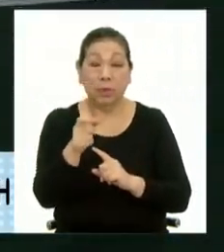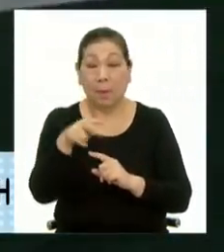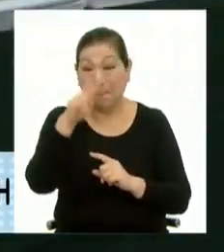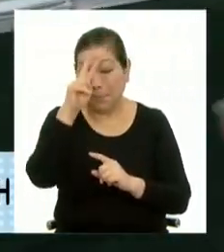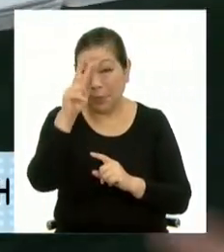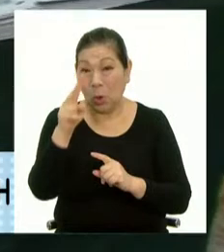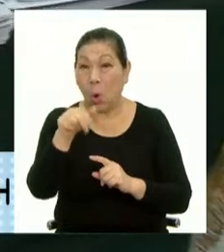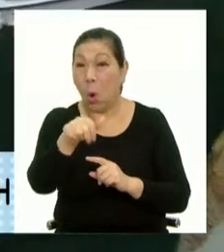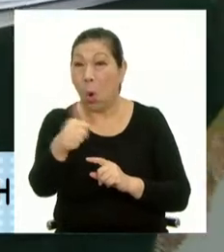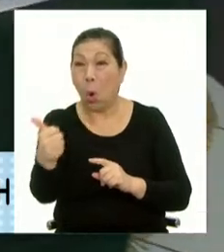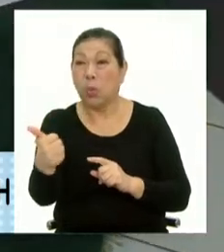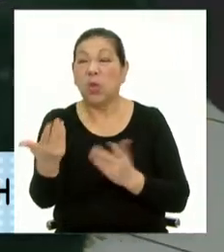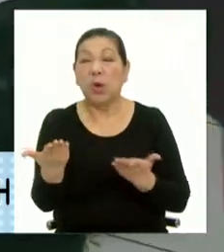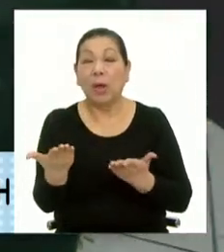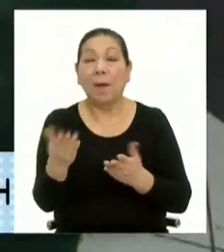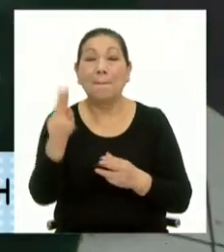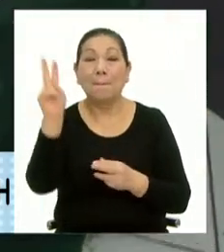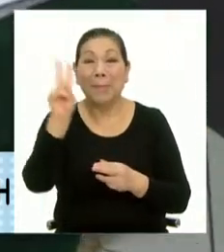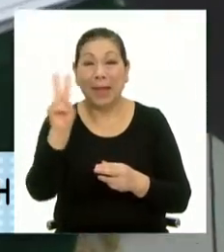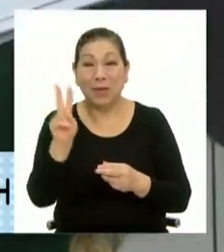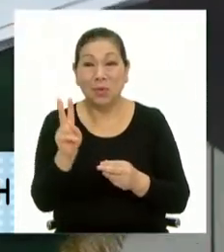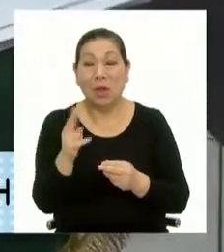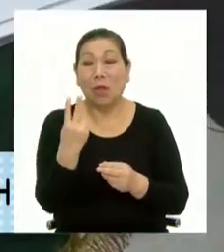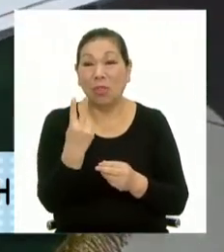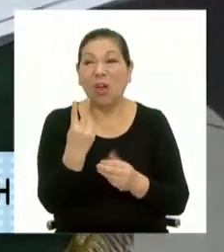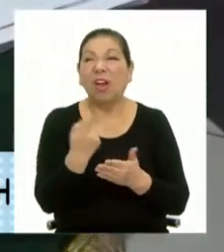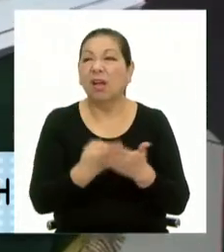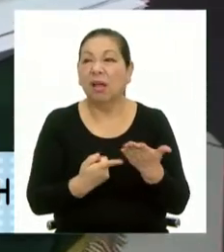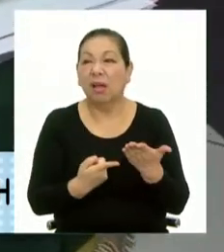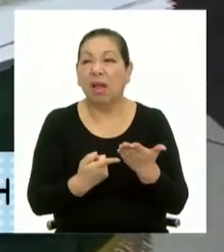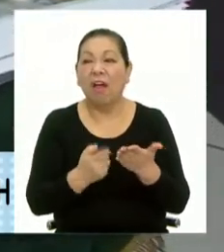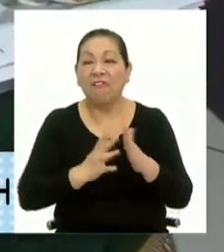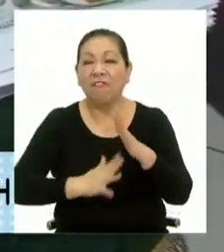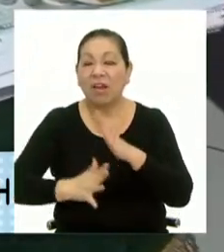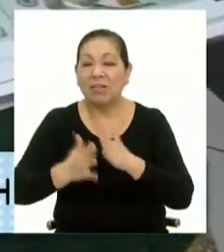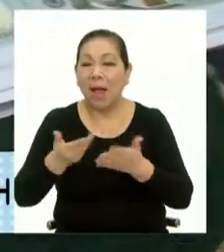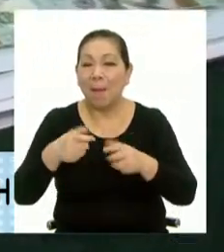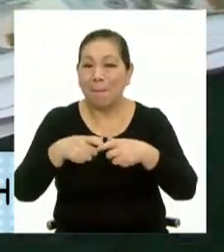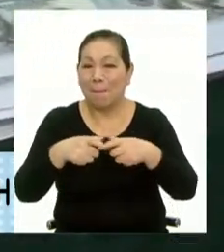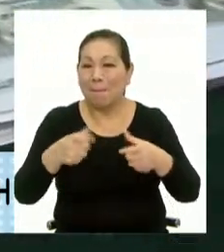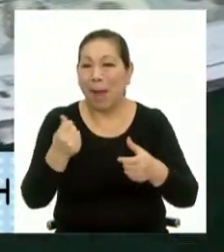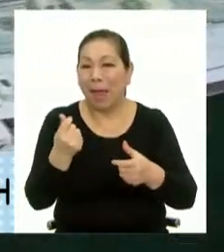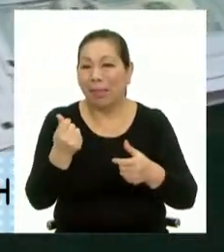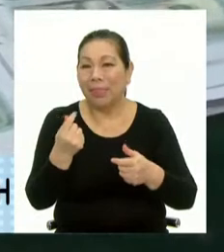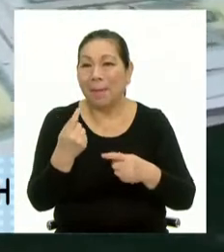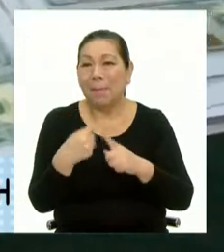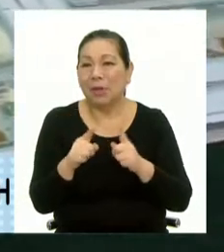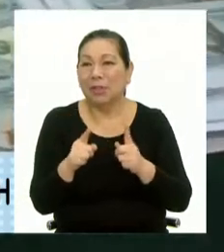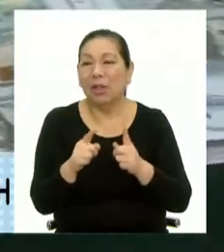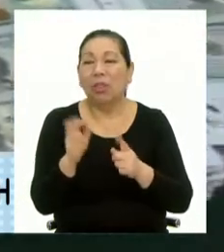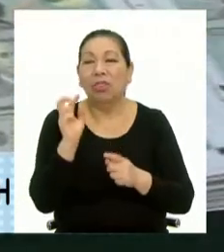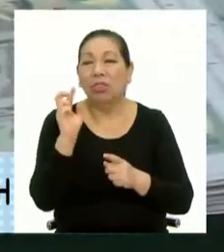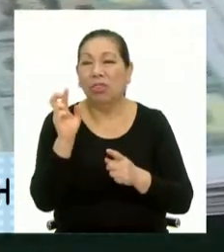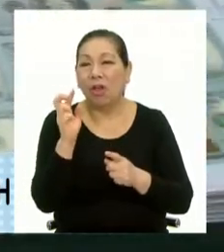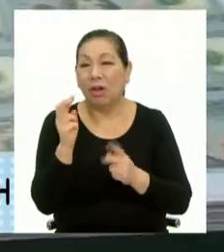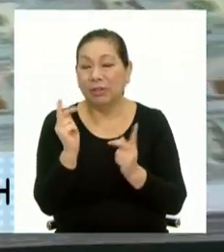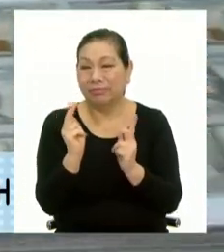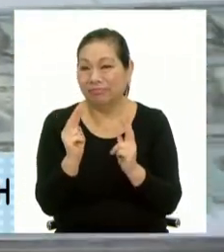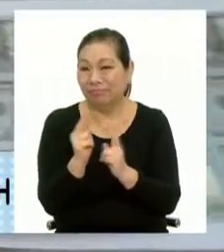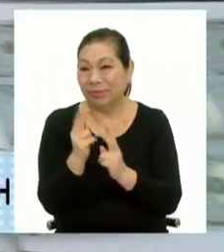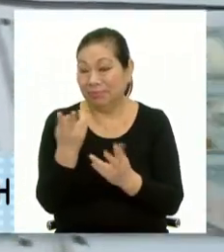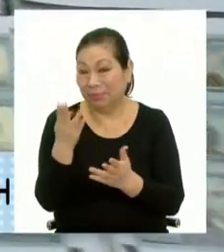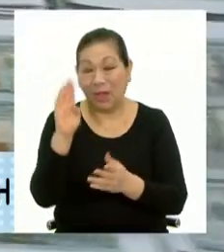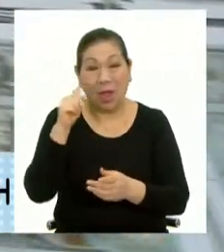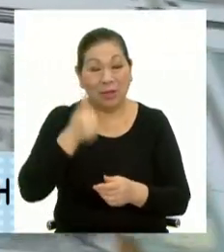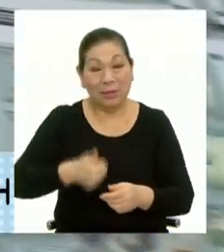peruano y uno de nacionalidad venezolana, que se dedicaban a falsificar billetes, esta vez dólares. Nos encontramos con el